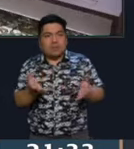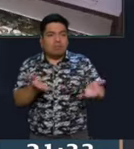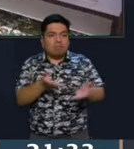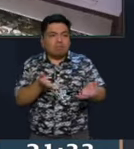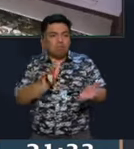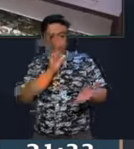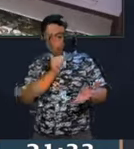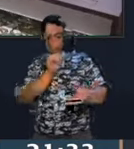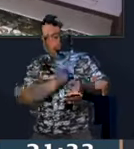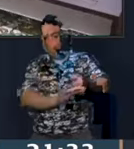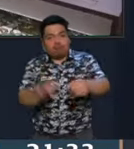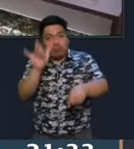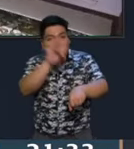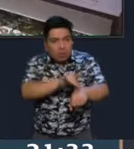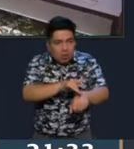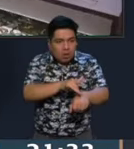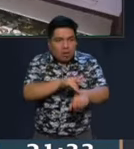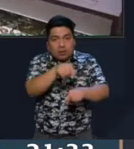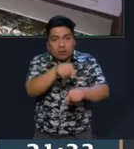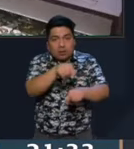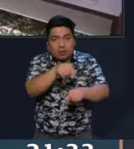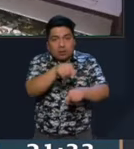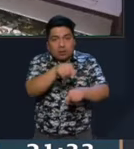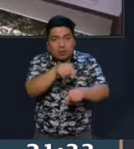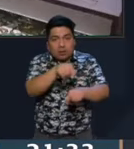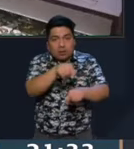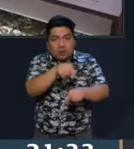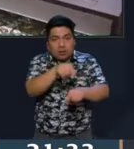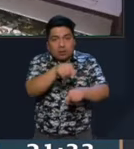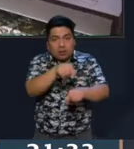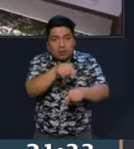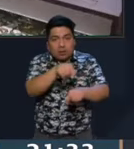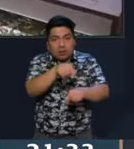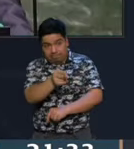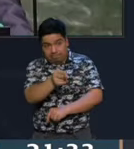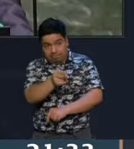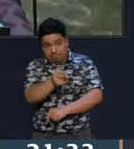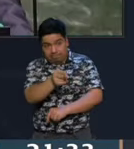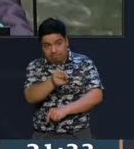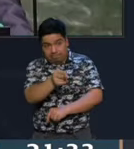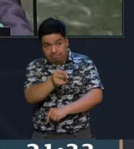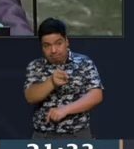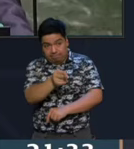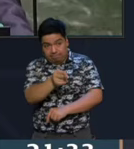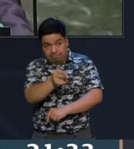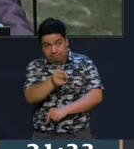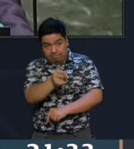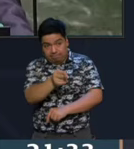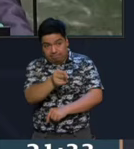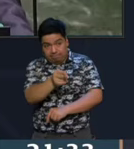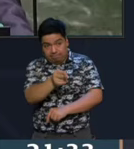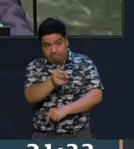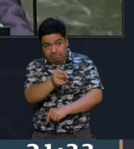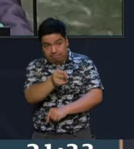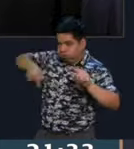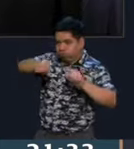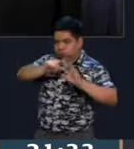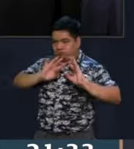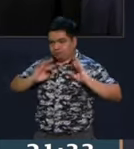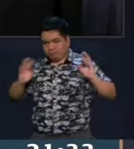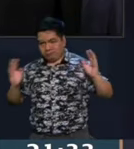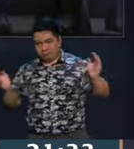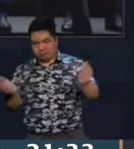ni sus autos, y mucho menos sus inmuebles, sus misiones diplomáticas, pueden ser atacables, son